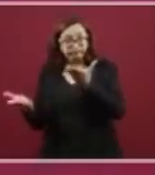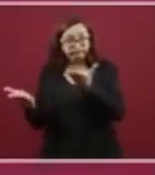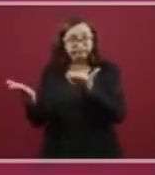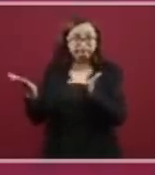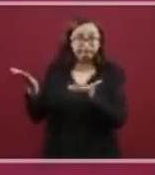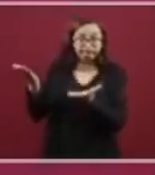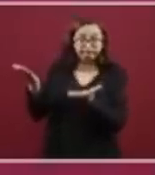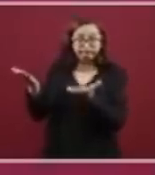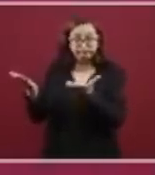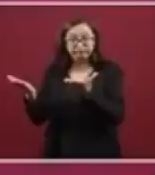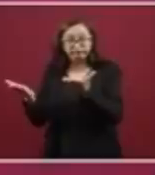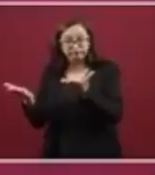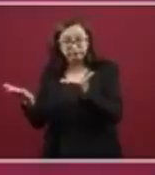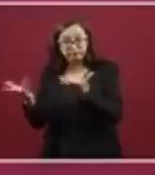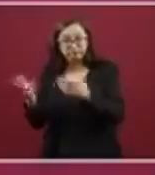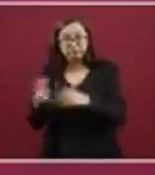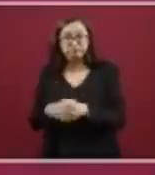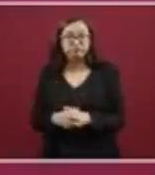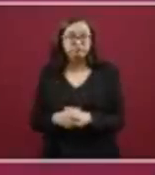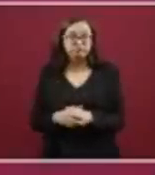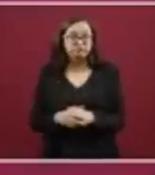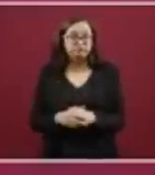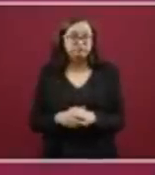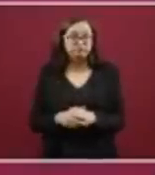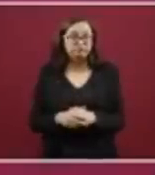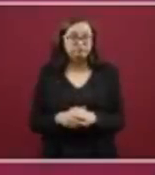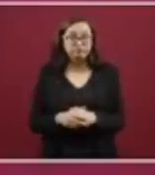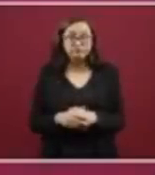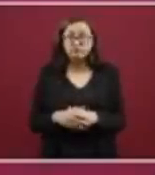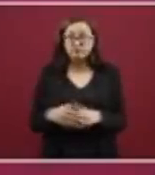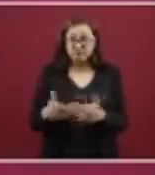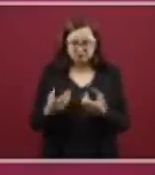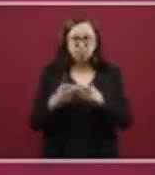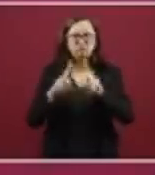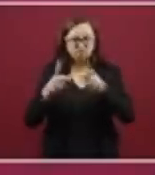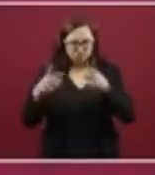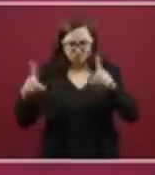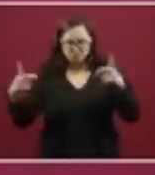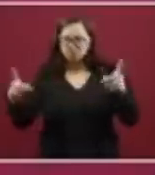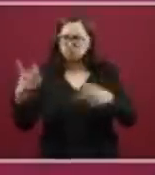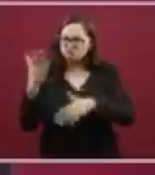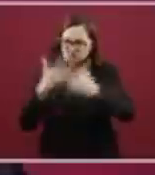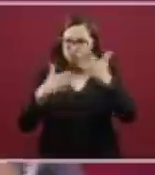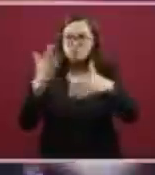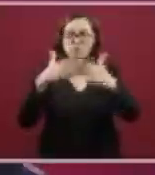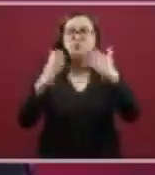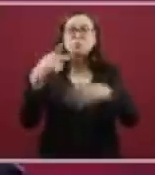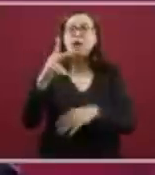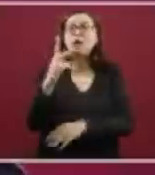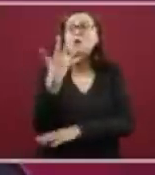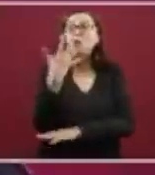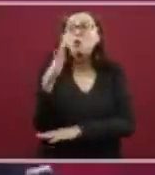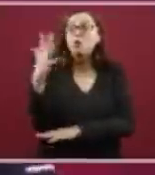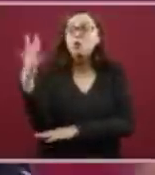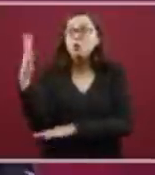que haya un desarrollo sustentable. No es